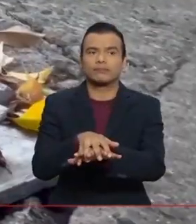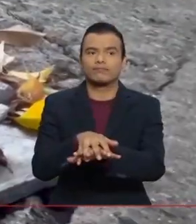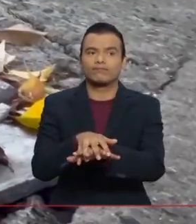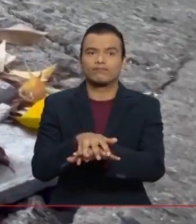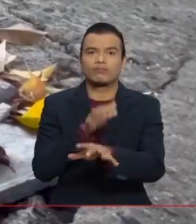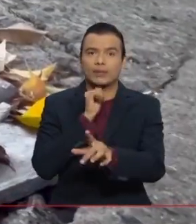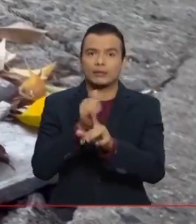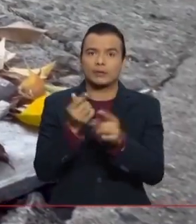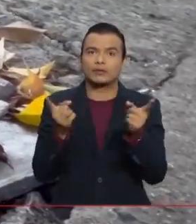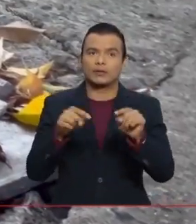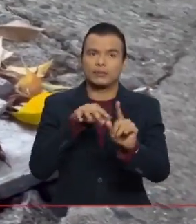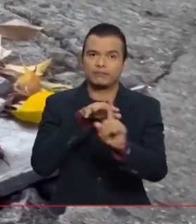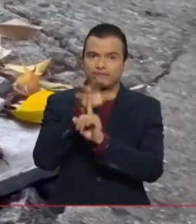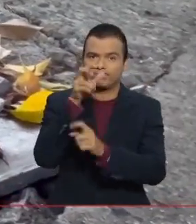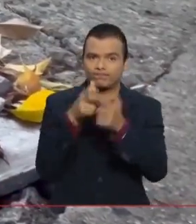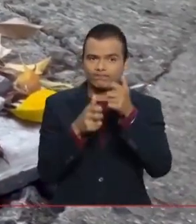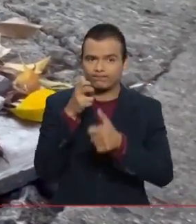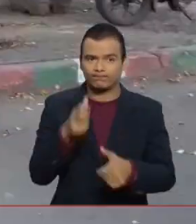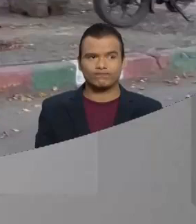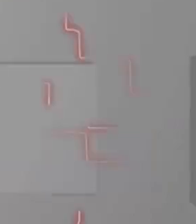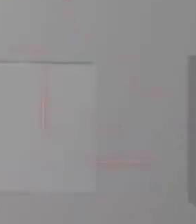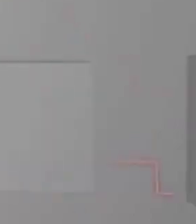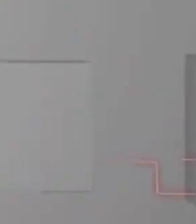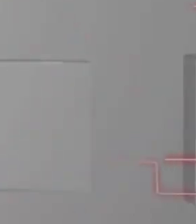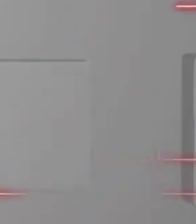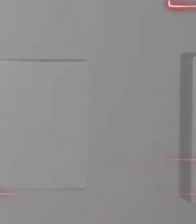graves inconvenientes.